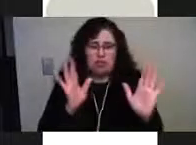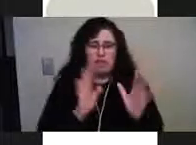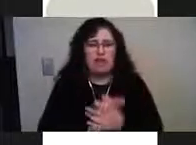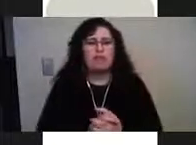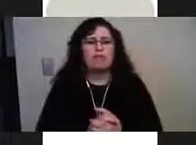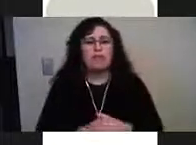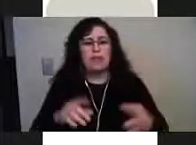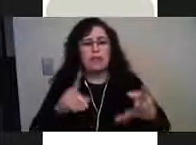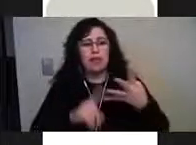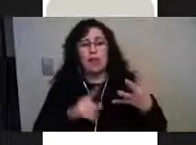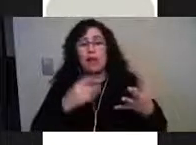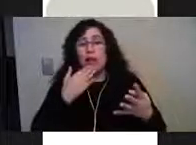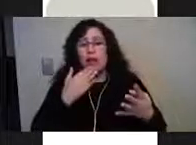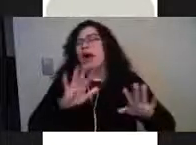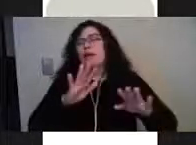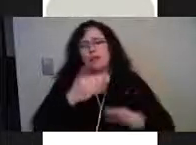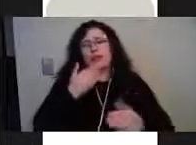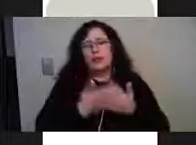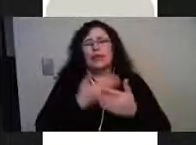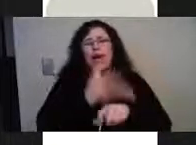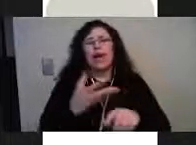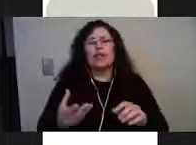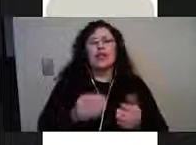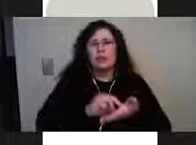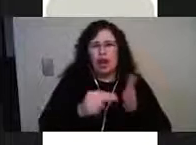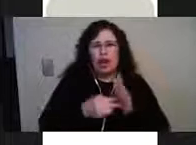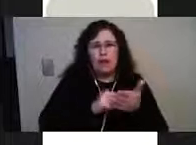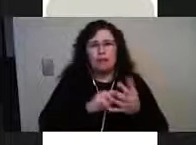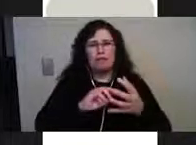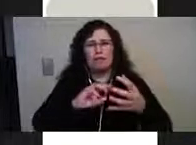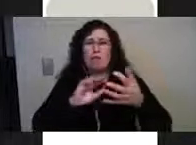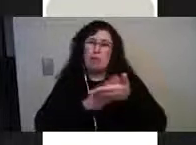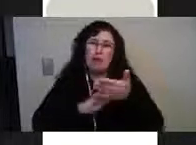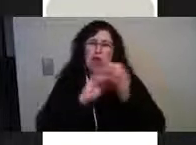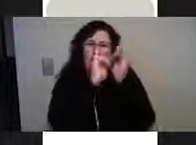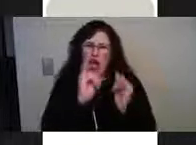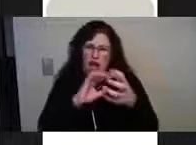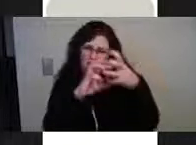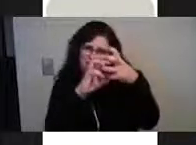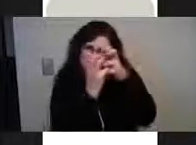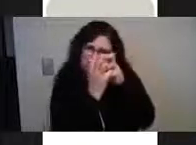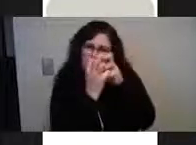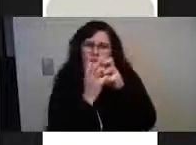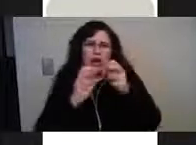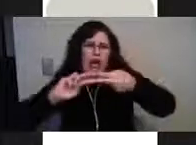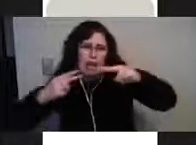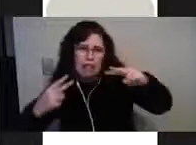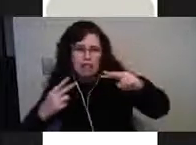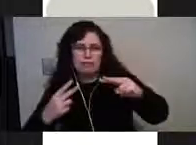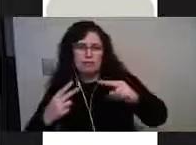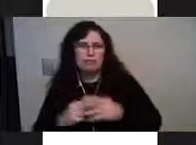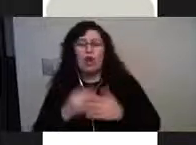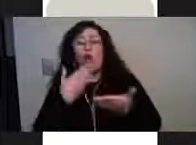¿ya? Sobre todo cuando hay a veces algún tipo de malformación congénita que no se ha pesquisado, ¿ya? Malformación de